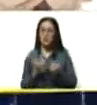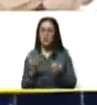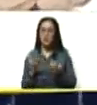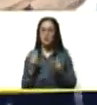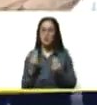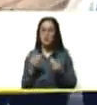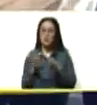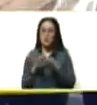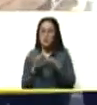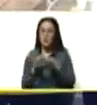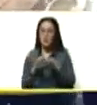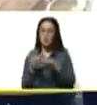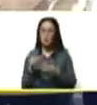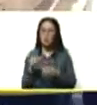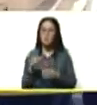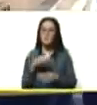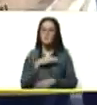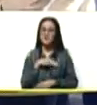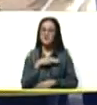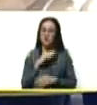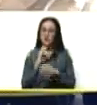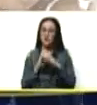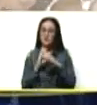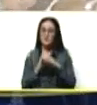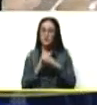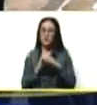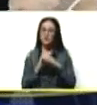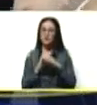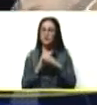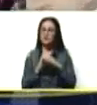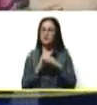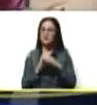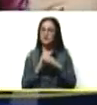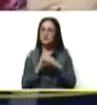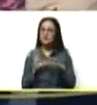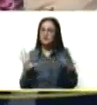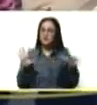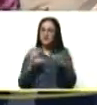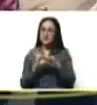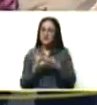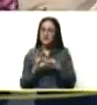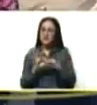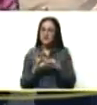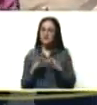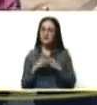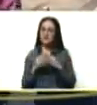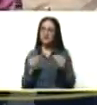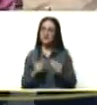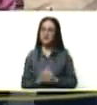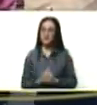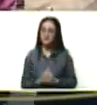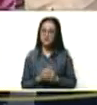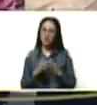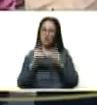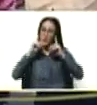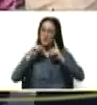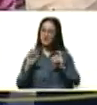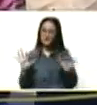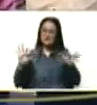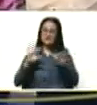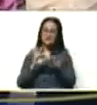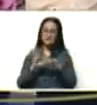aquí, de la Gran Misión Transporte, o sea, esto fue un encuentro. Se unieron todas las mentes, pues. Sí, señor. Todos los profesionales, todos